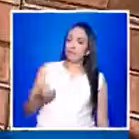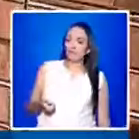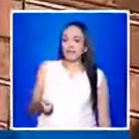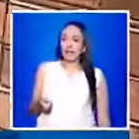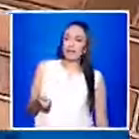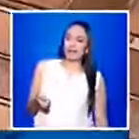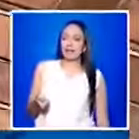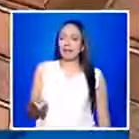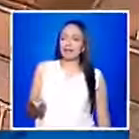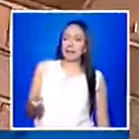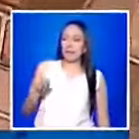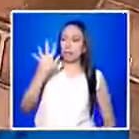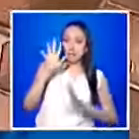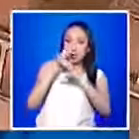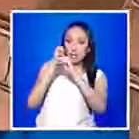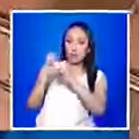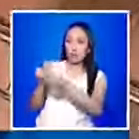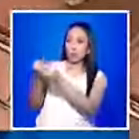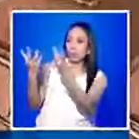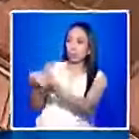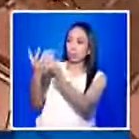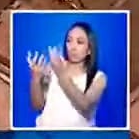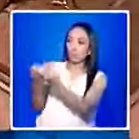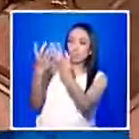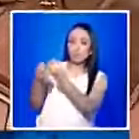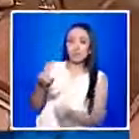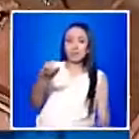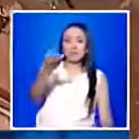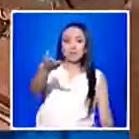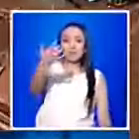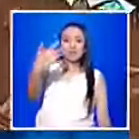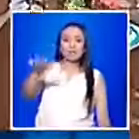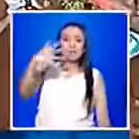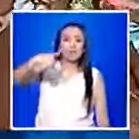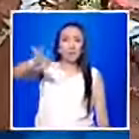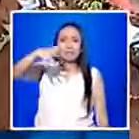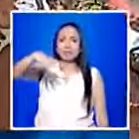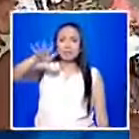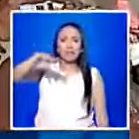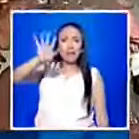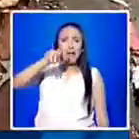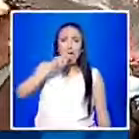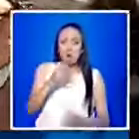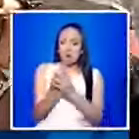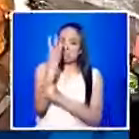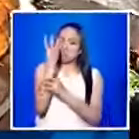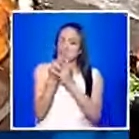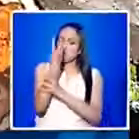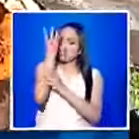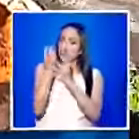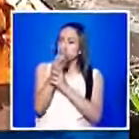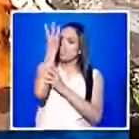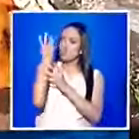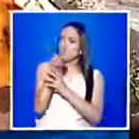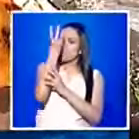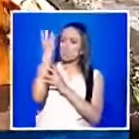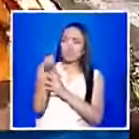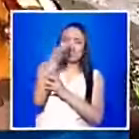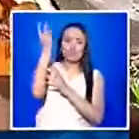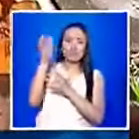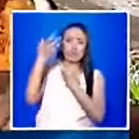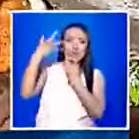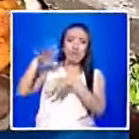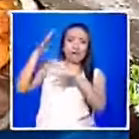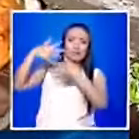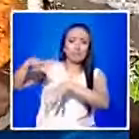a las 5 de la mañana y ya encontró así. Miren cómo se va el agua, cómo se desperdicia bárbaramente